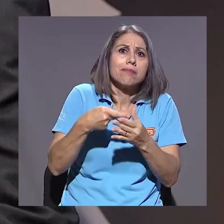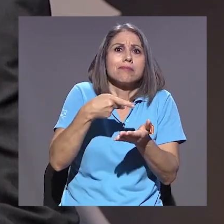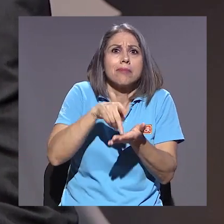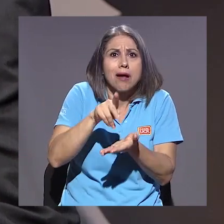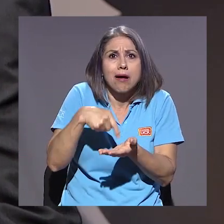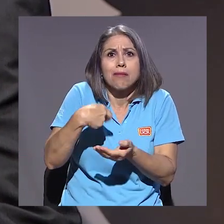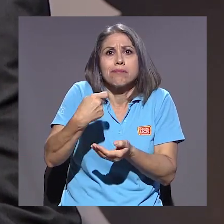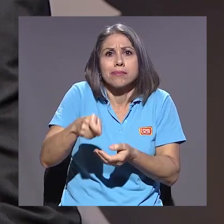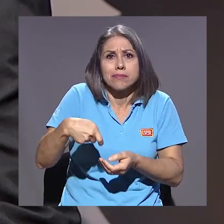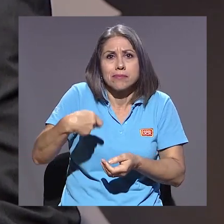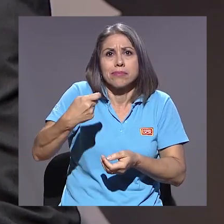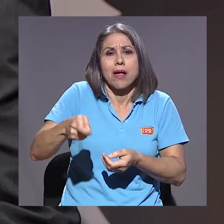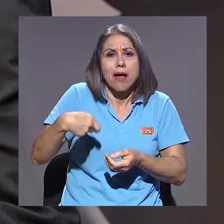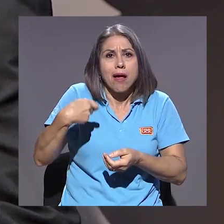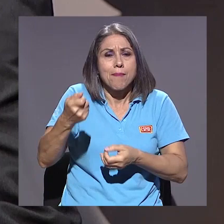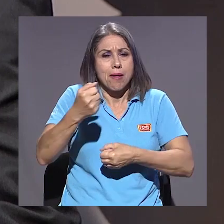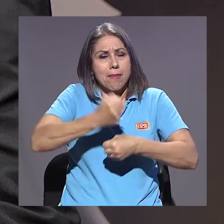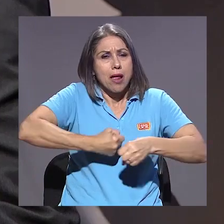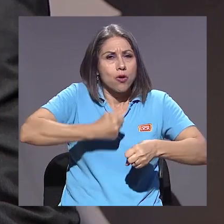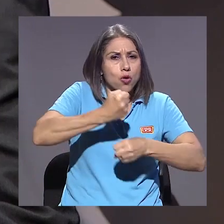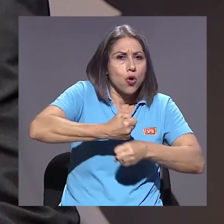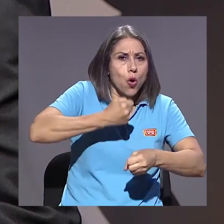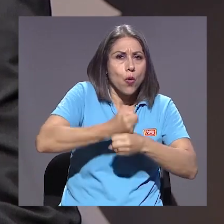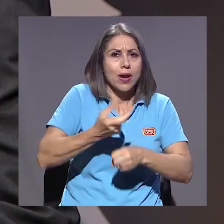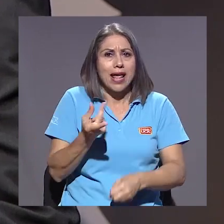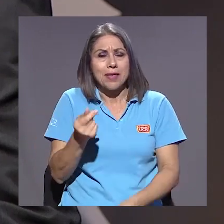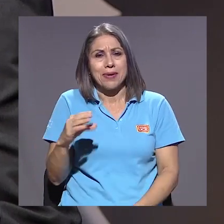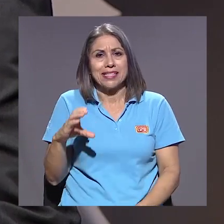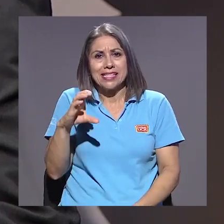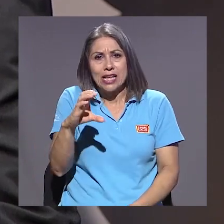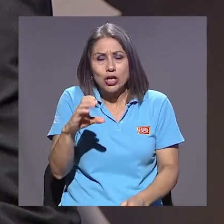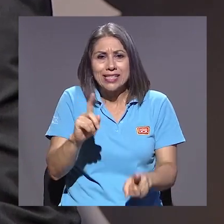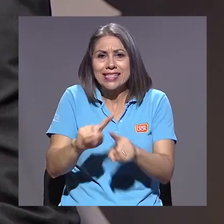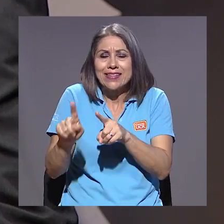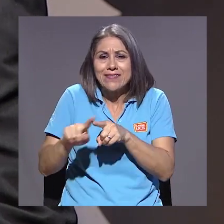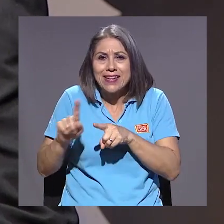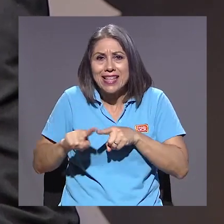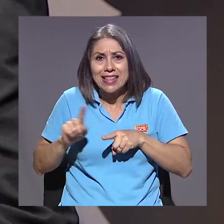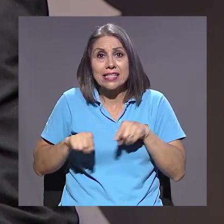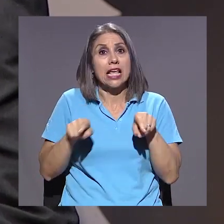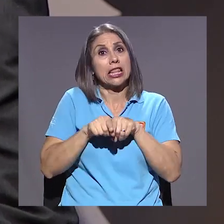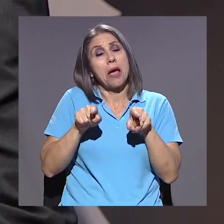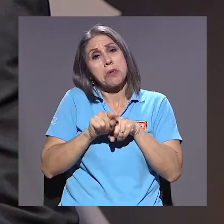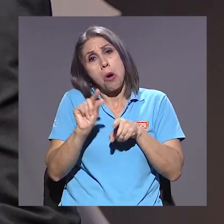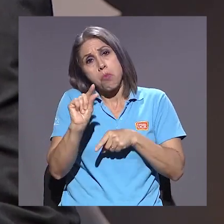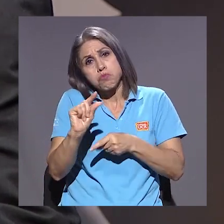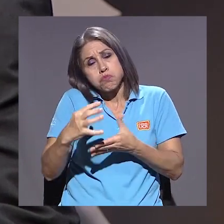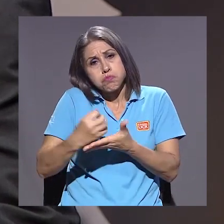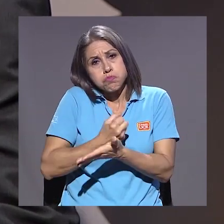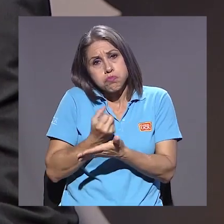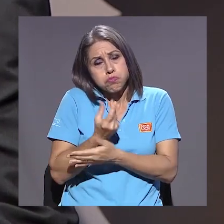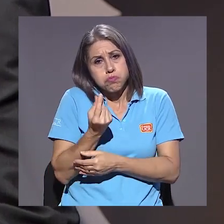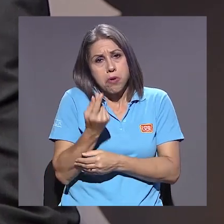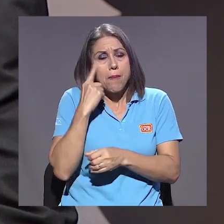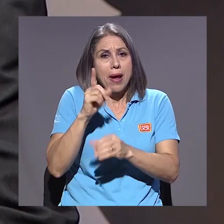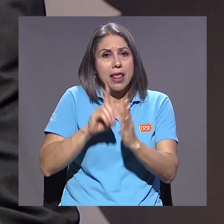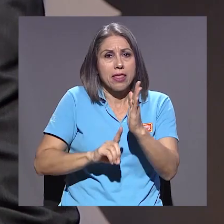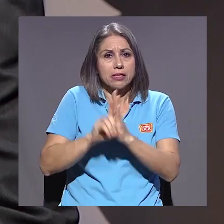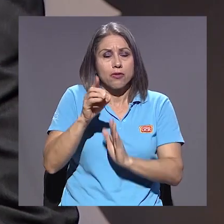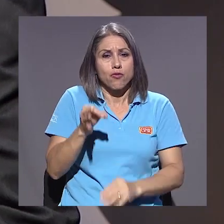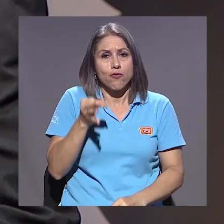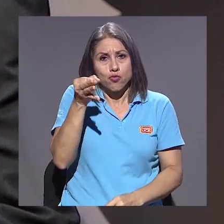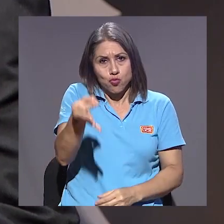las inversiones, el costo del capital, más una rentabilidad razonable que se determina para el desarrollo